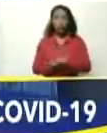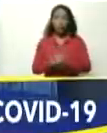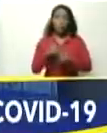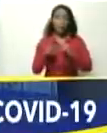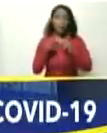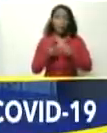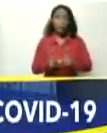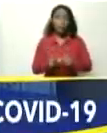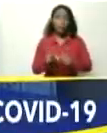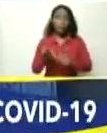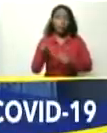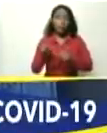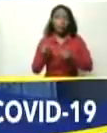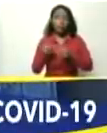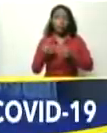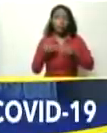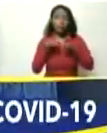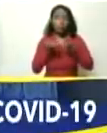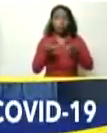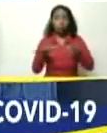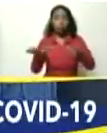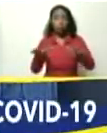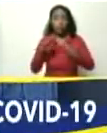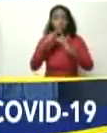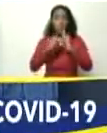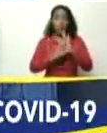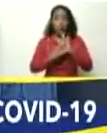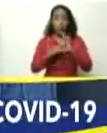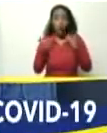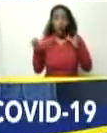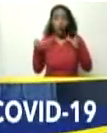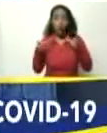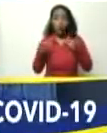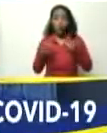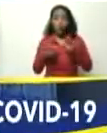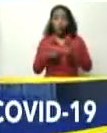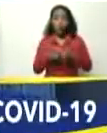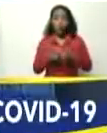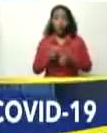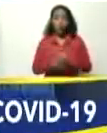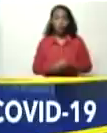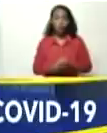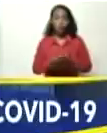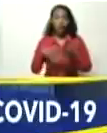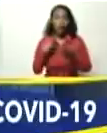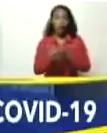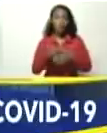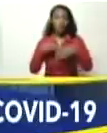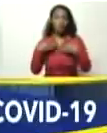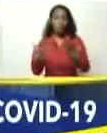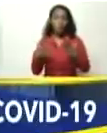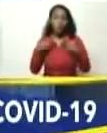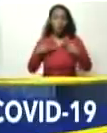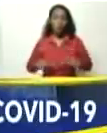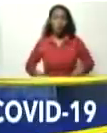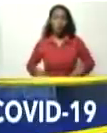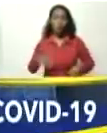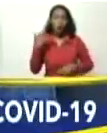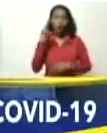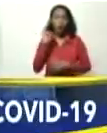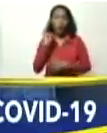quedará circulando en una menor cantidad de una forma endémica, hasta que la humanidad